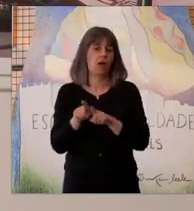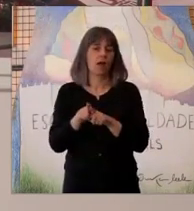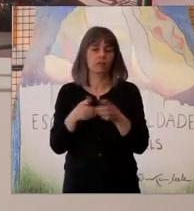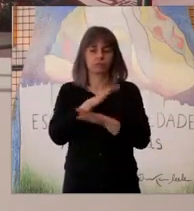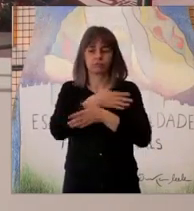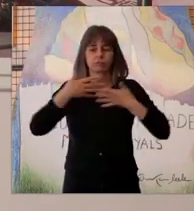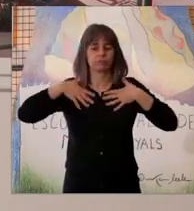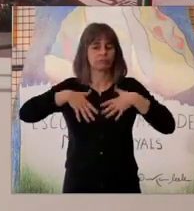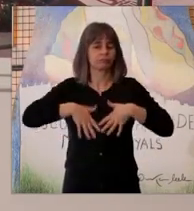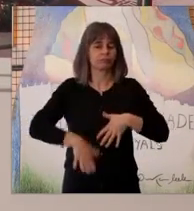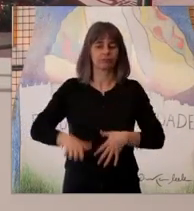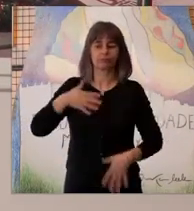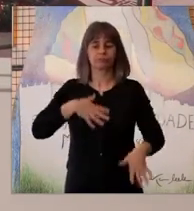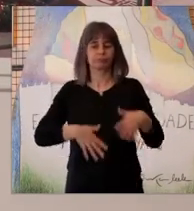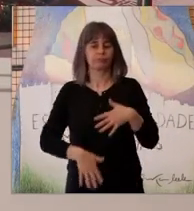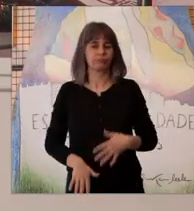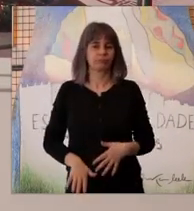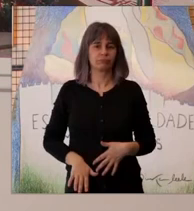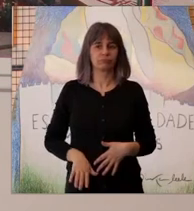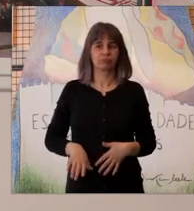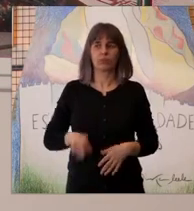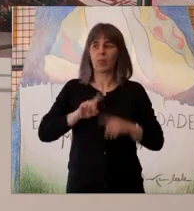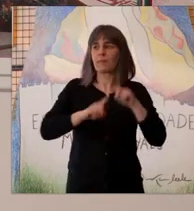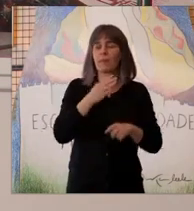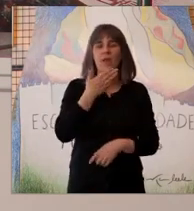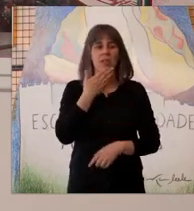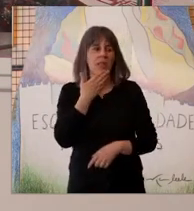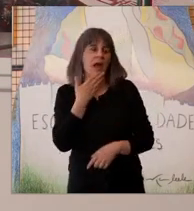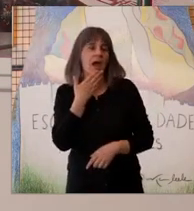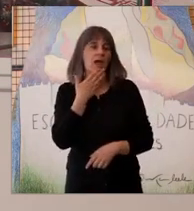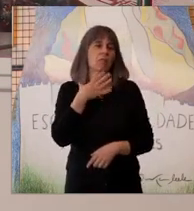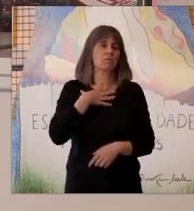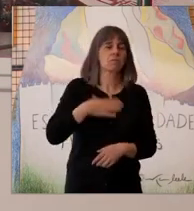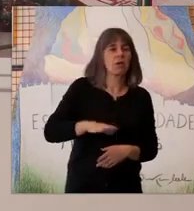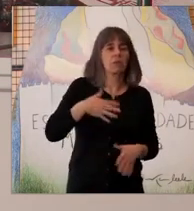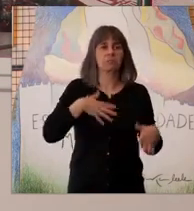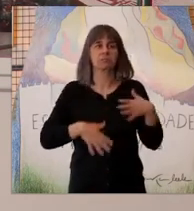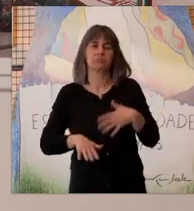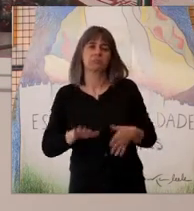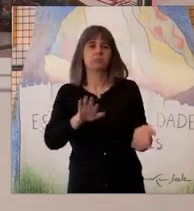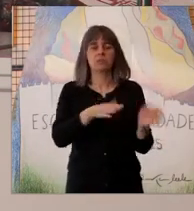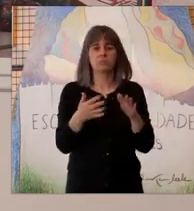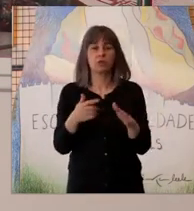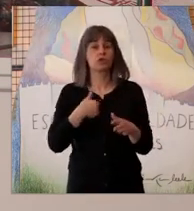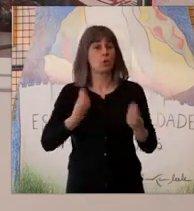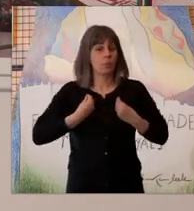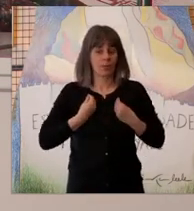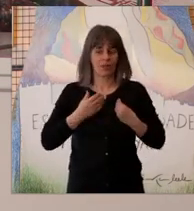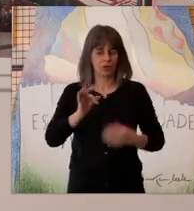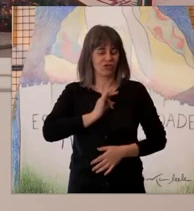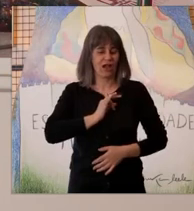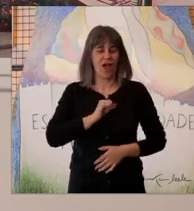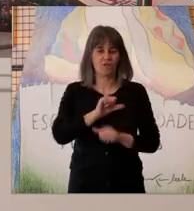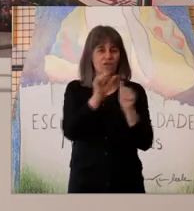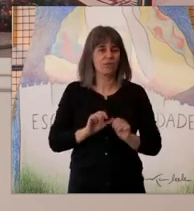por franjas de edad una cosa como yo lo he vivido de una forma muy especial Porque pensé